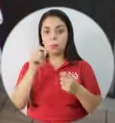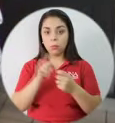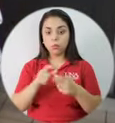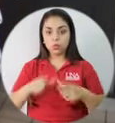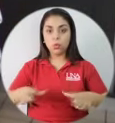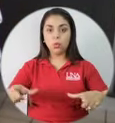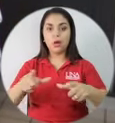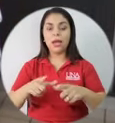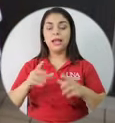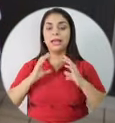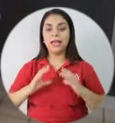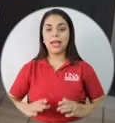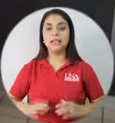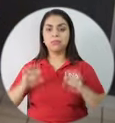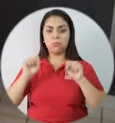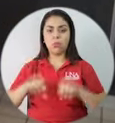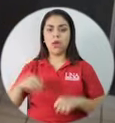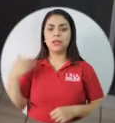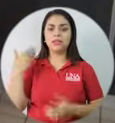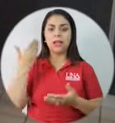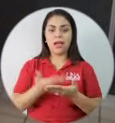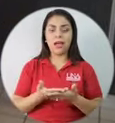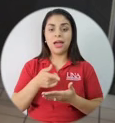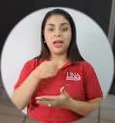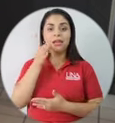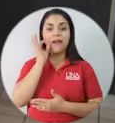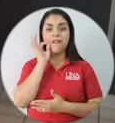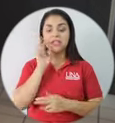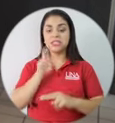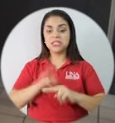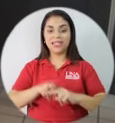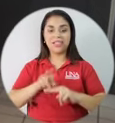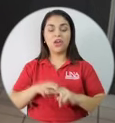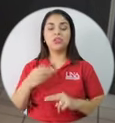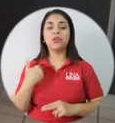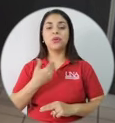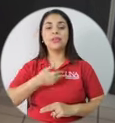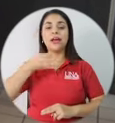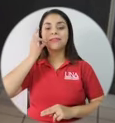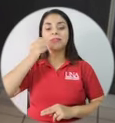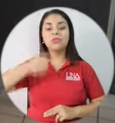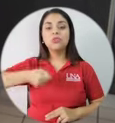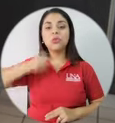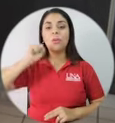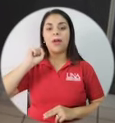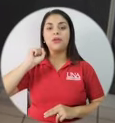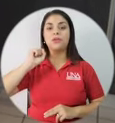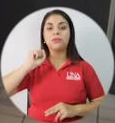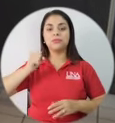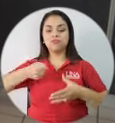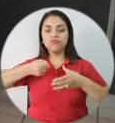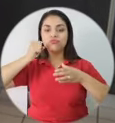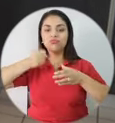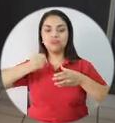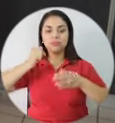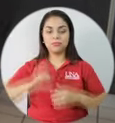ya tenemos un punto donde nuestros clientes pueden accesar a ese café sentados en nuestra cafetería y